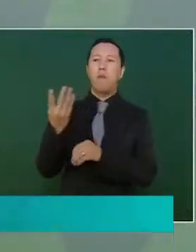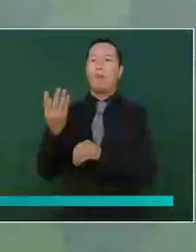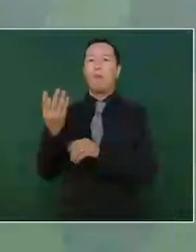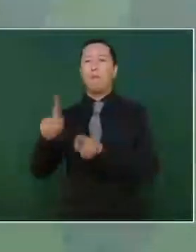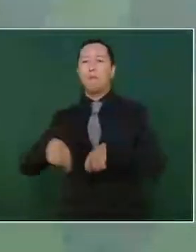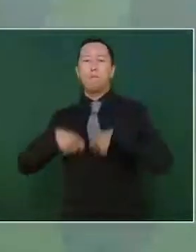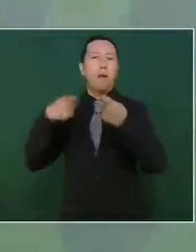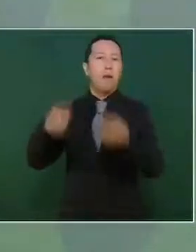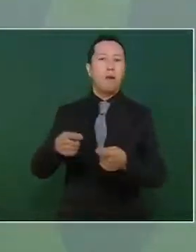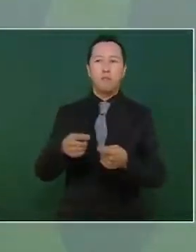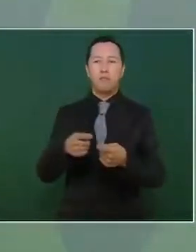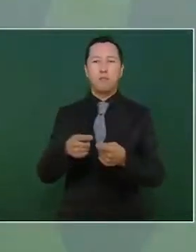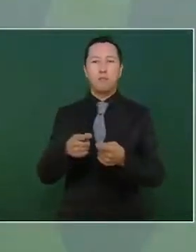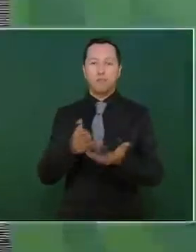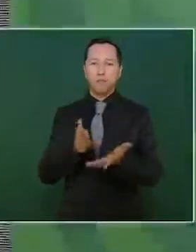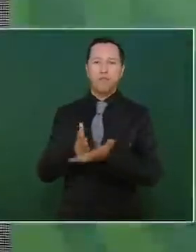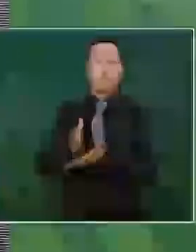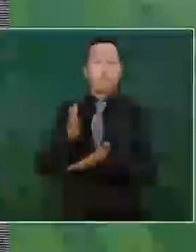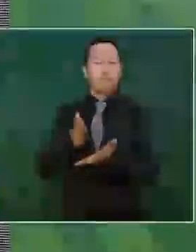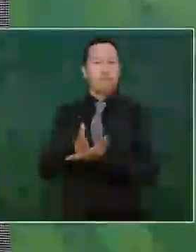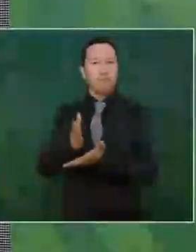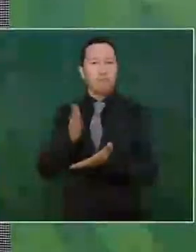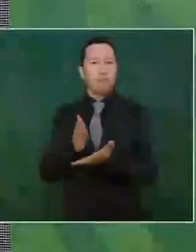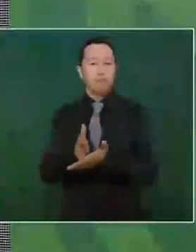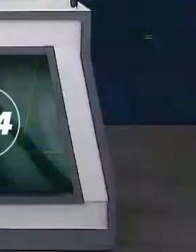al antojo de nadie.